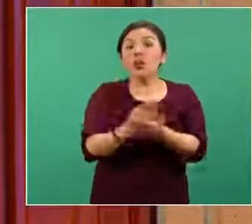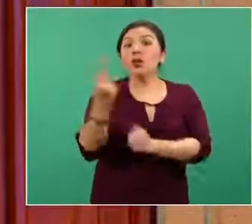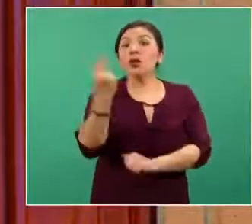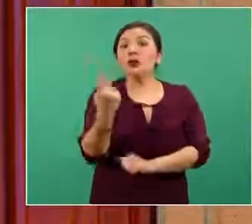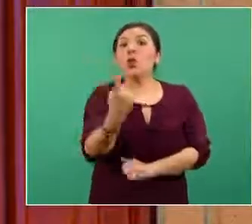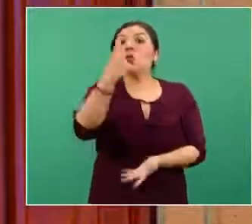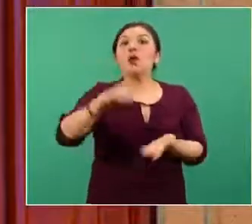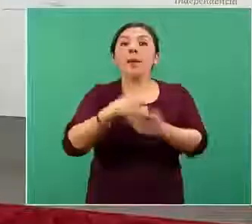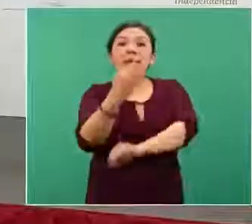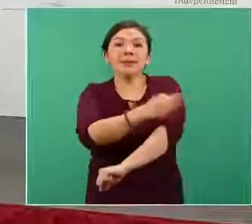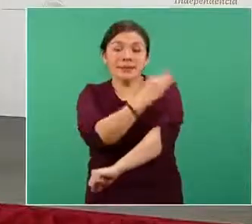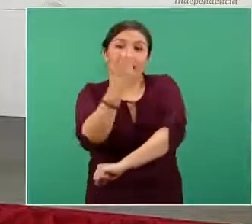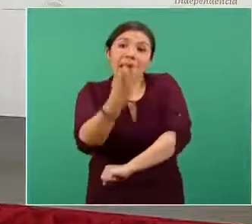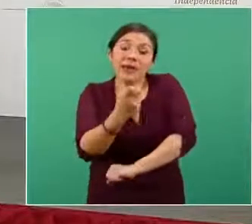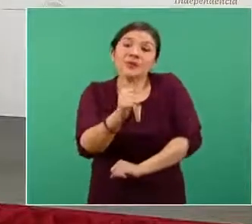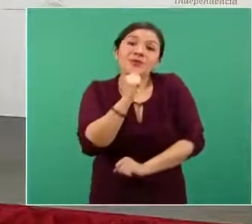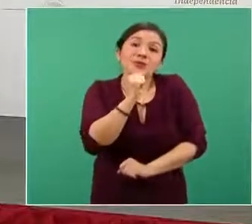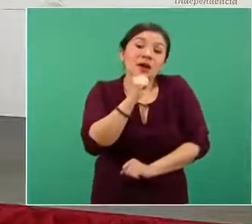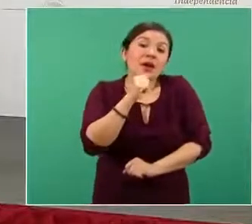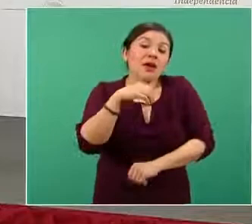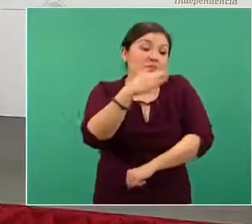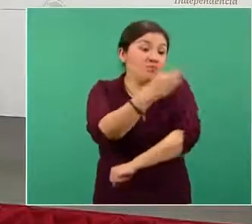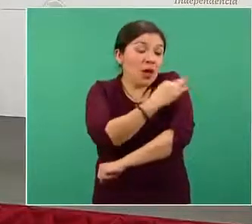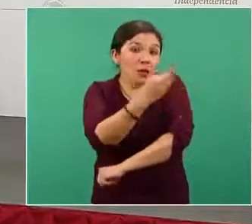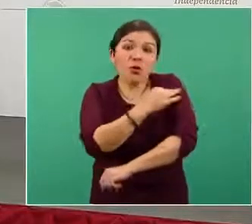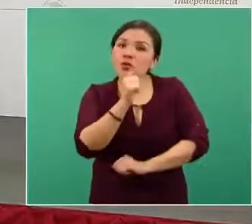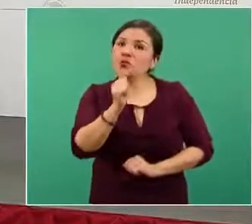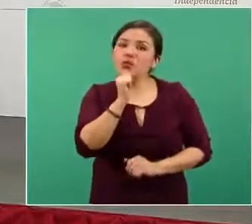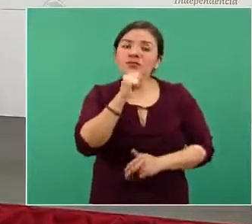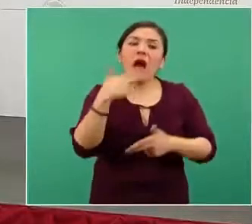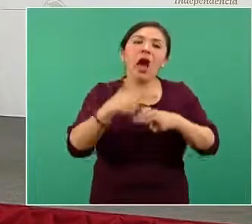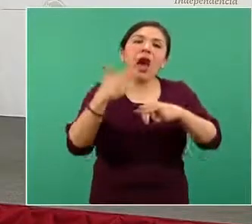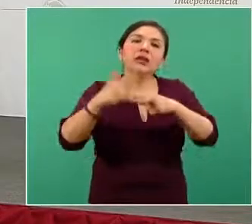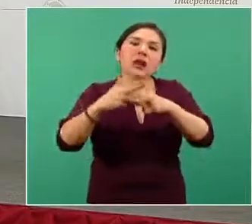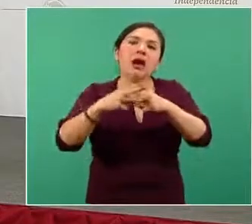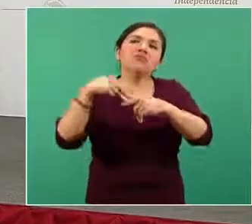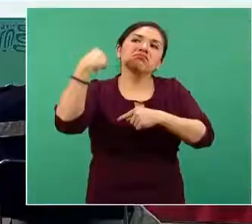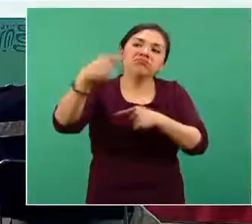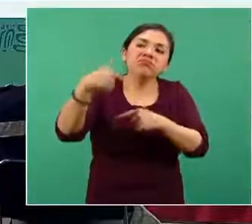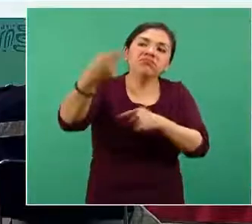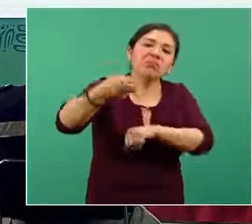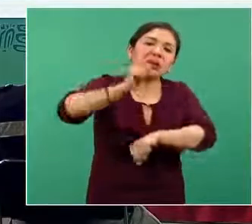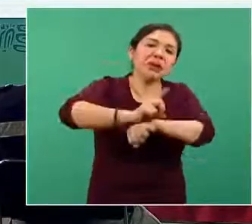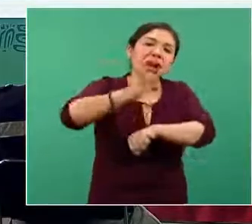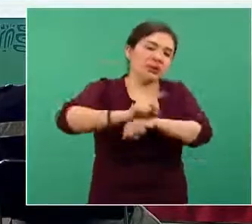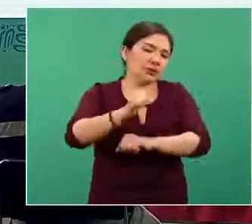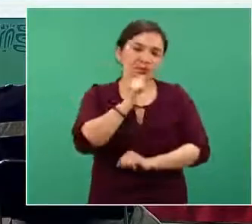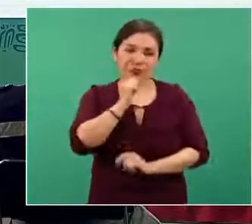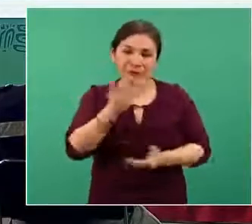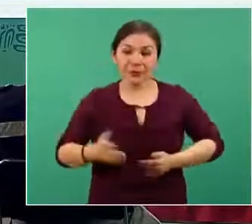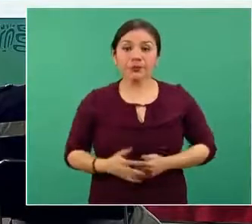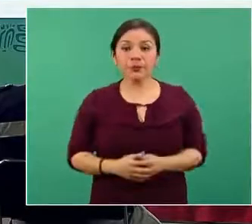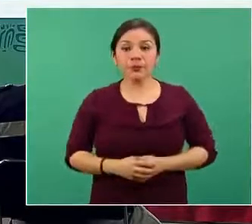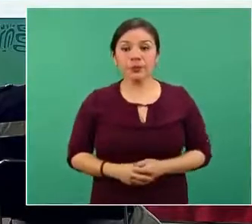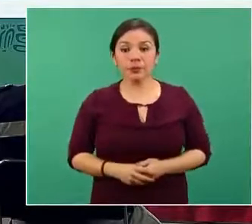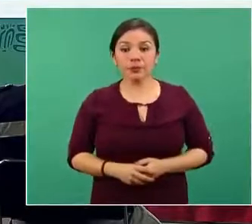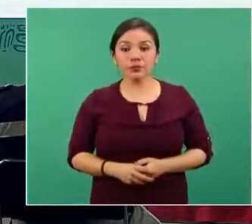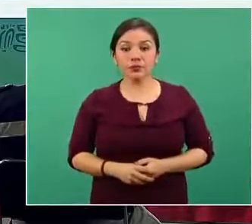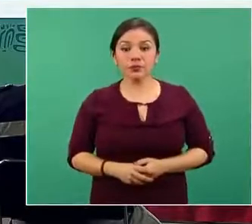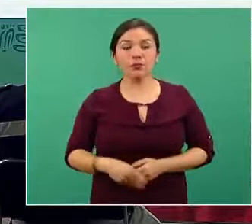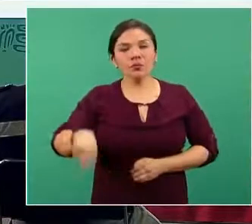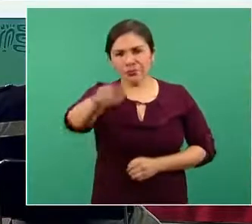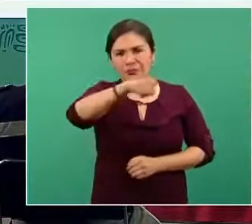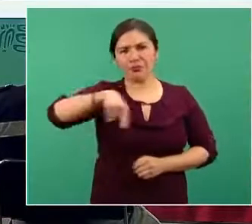una dosis, pero esta la veremos todavía en aplicación, obviamente en siguientes días y semanas. Como